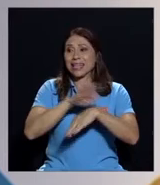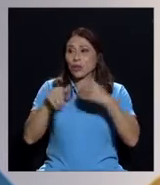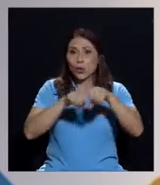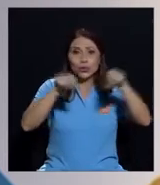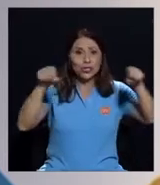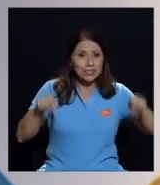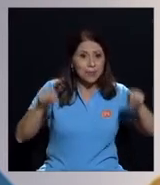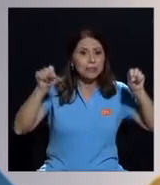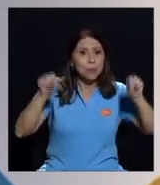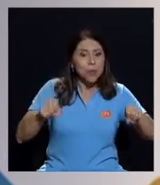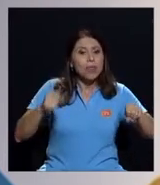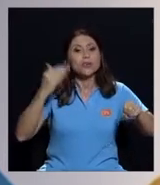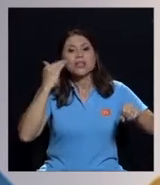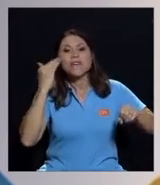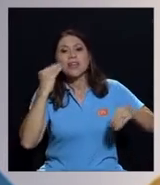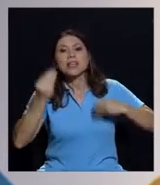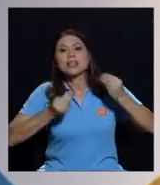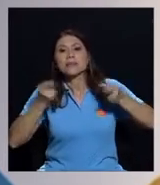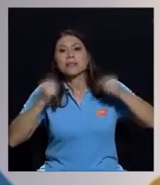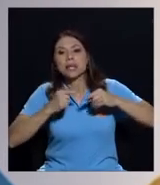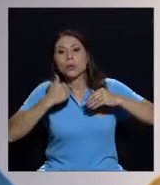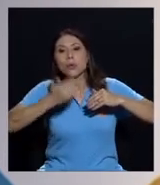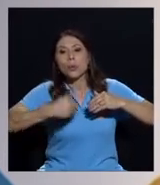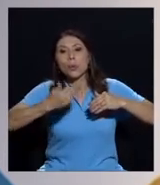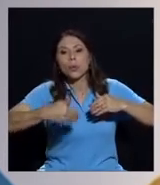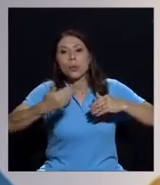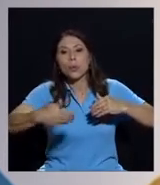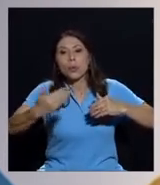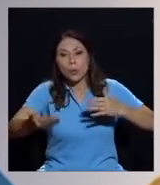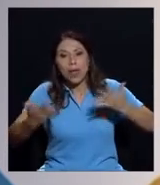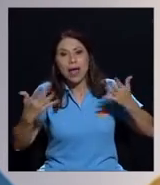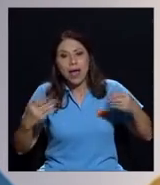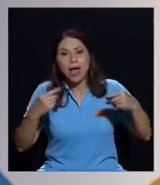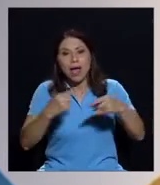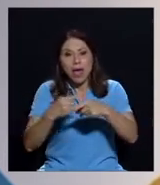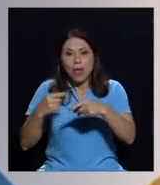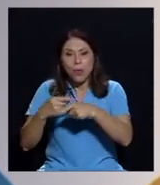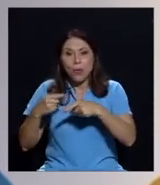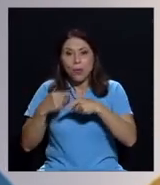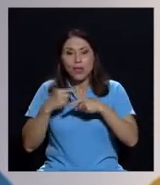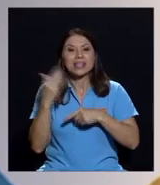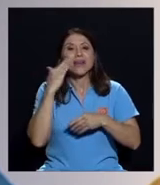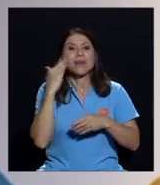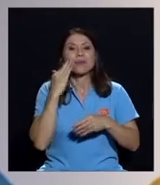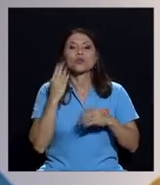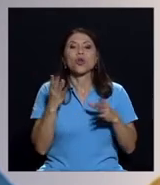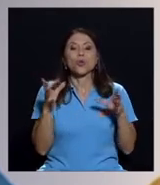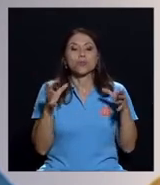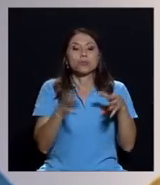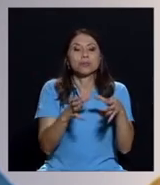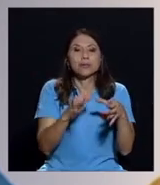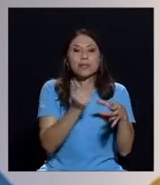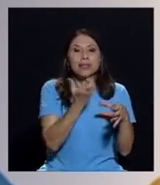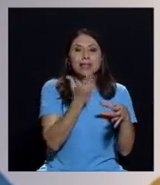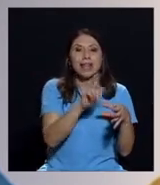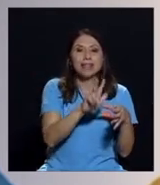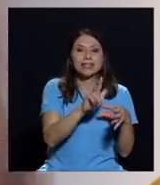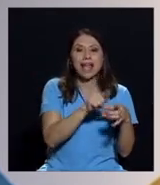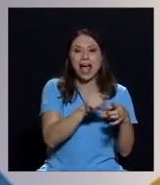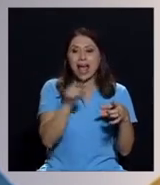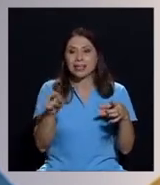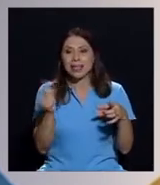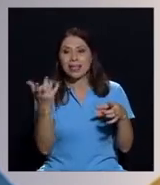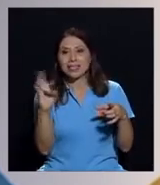así nosotros podemos tener claridad de cuál es la población de 13 a 17 años y si la tenemos registrada y sabemos